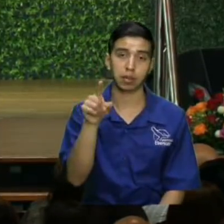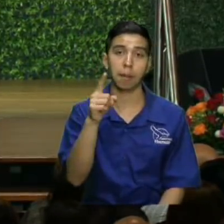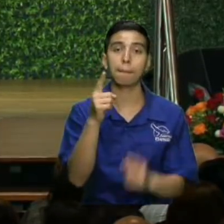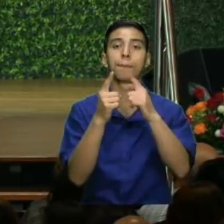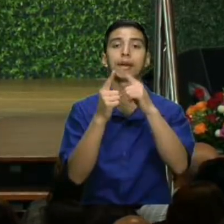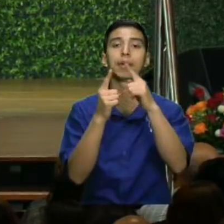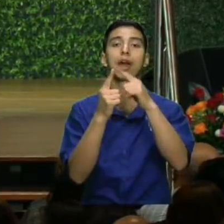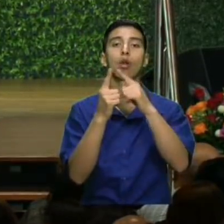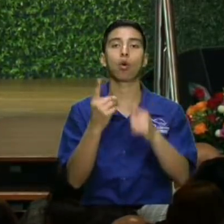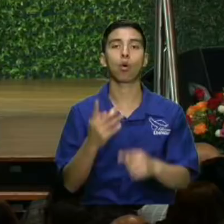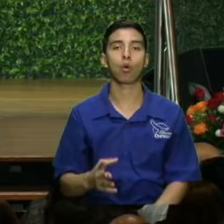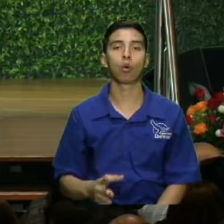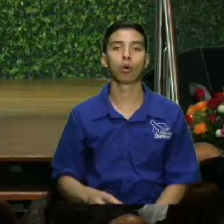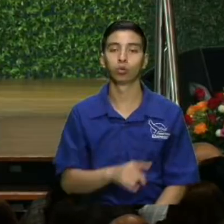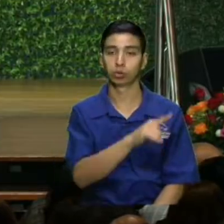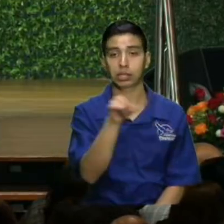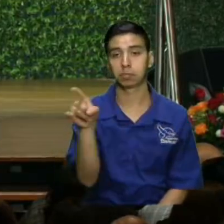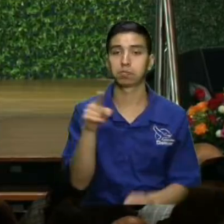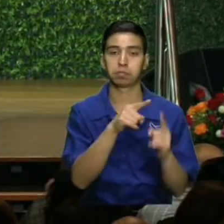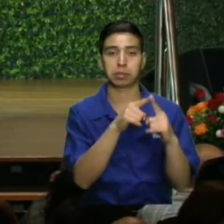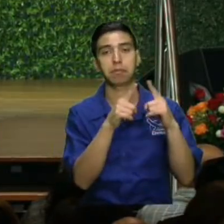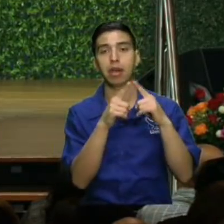el primo de genito, dijo alguien, ¿verdad?